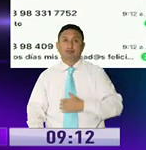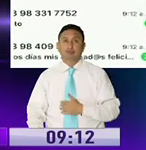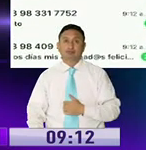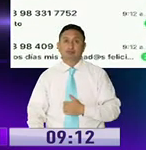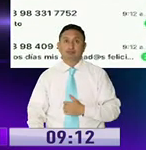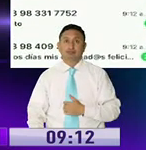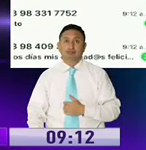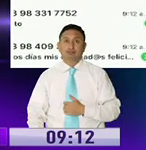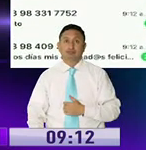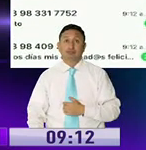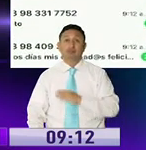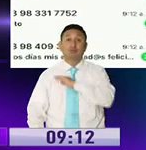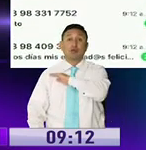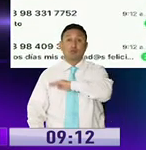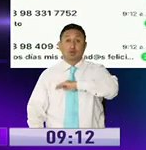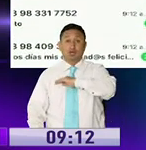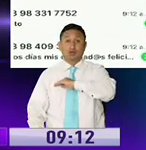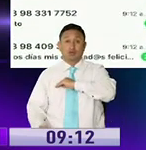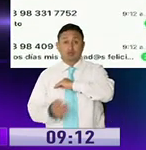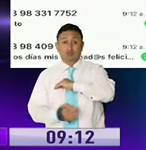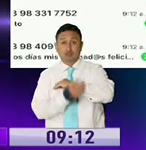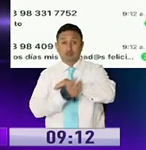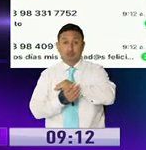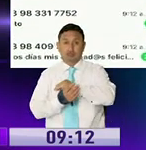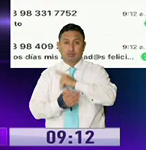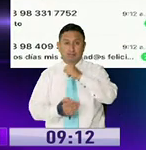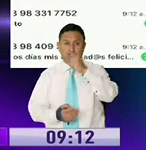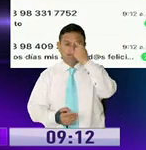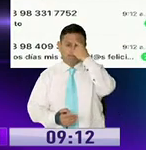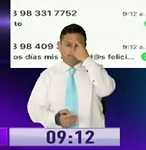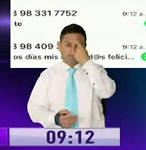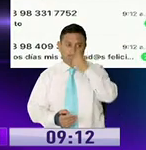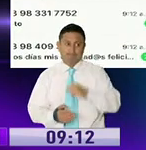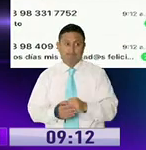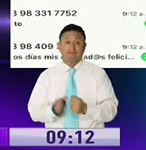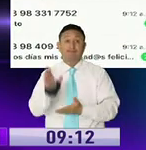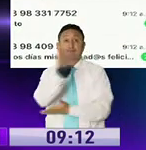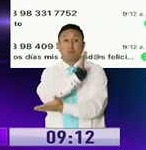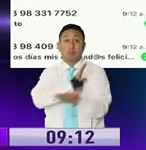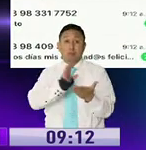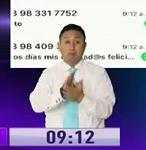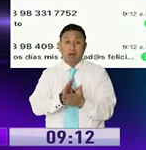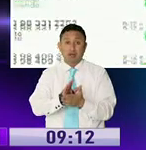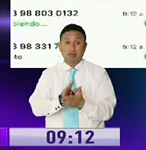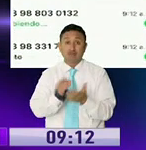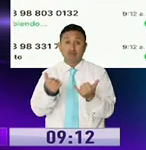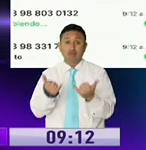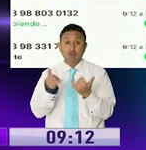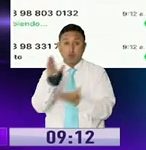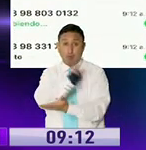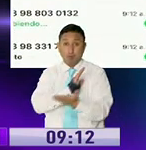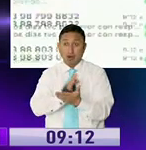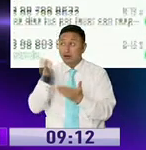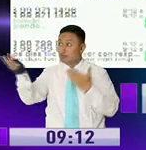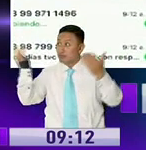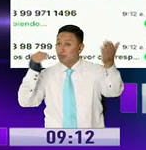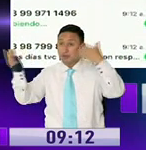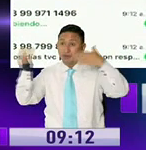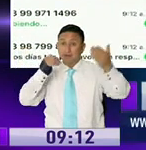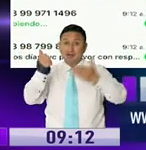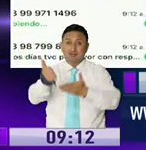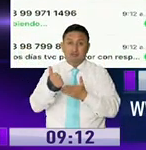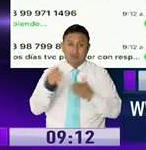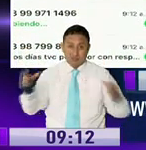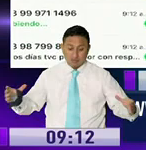para el municipio también, pero ¿saben qué? La unión del barrio. Hoy es la unión del barrio. Hay que